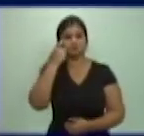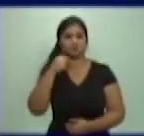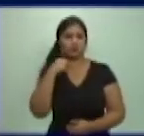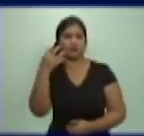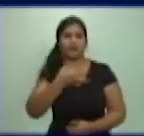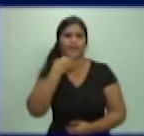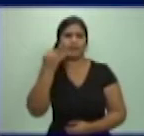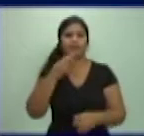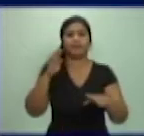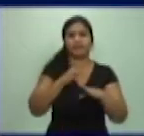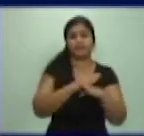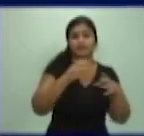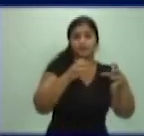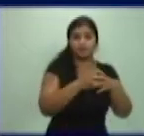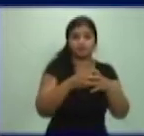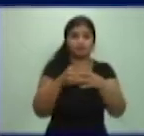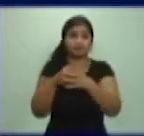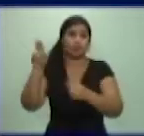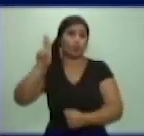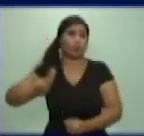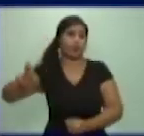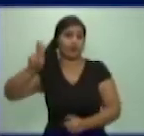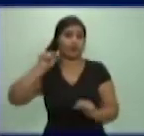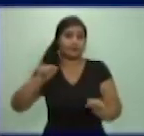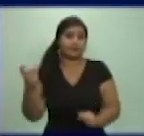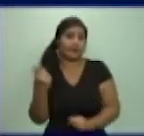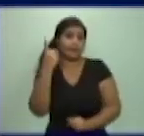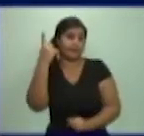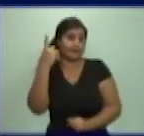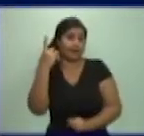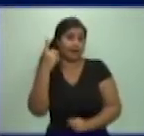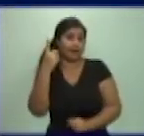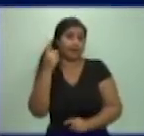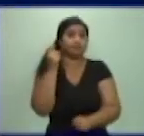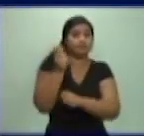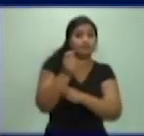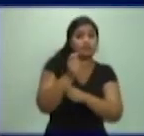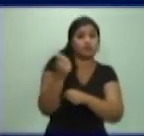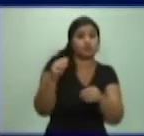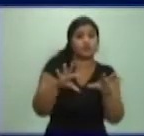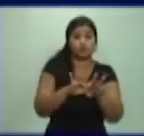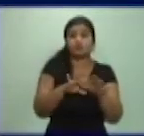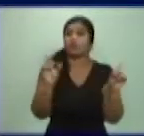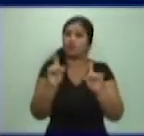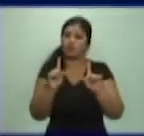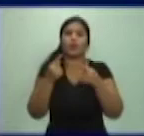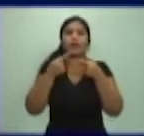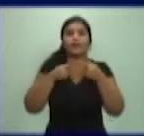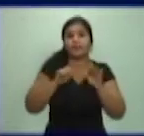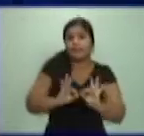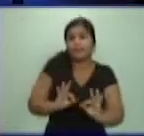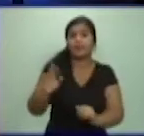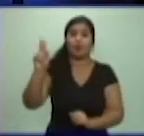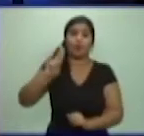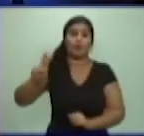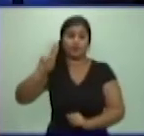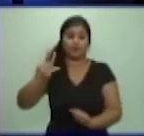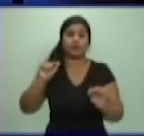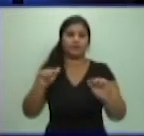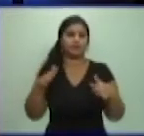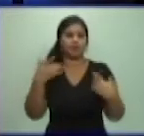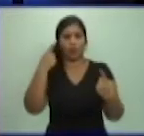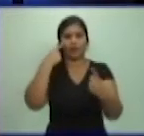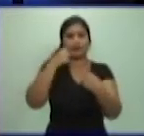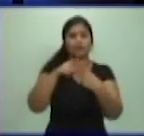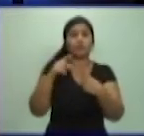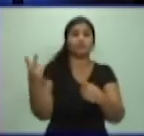un grupo de unidades que no son las primeras del curso. Son unidades que ustedes dieron posteriormente porque realmente son objetivos del segundo trabajo de control